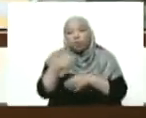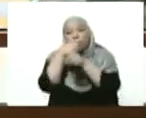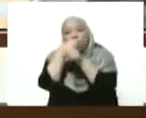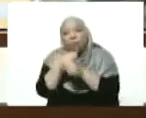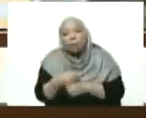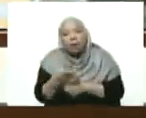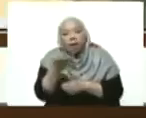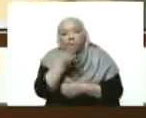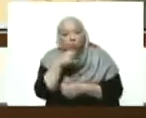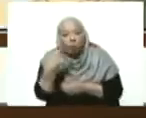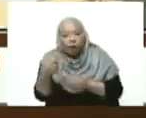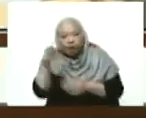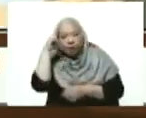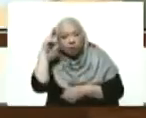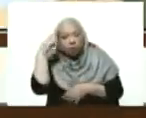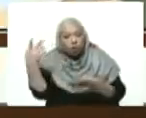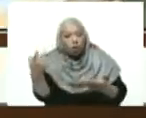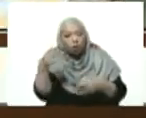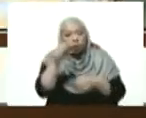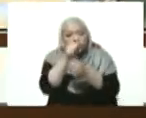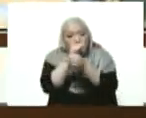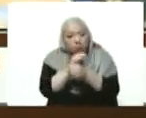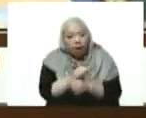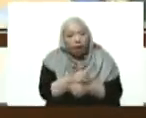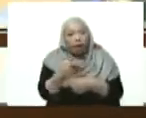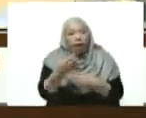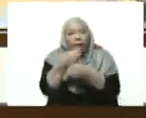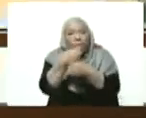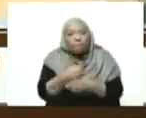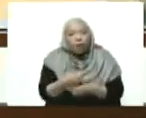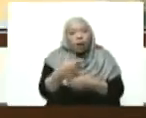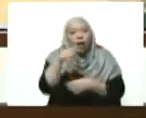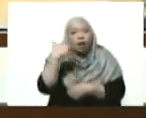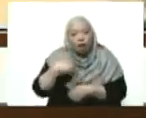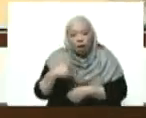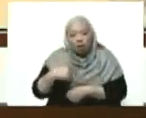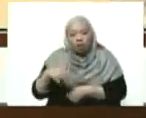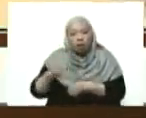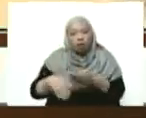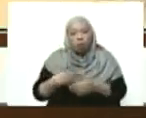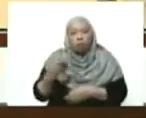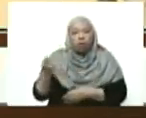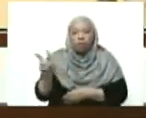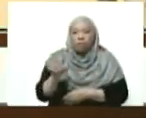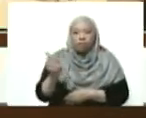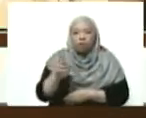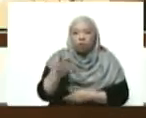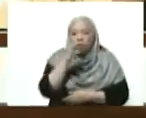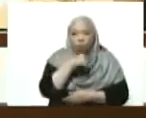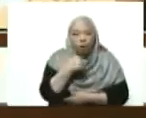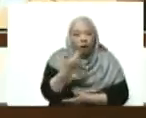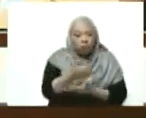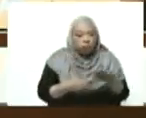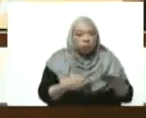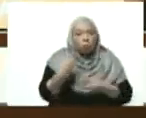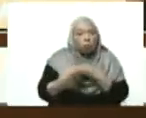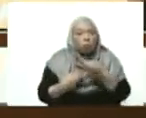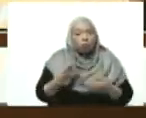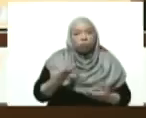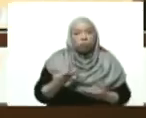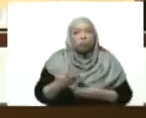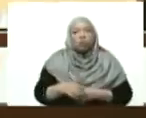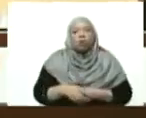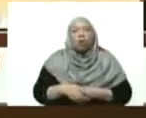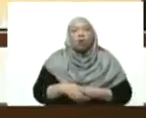que forman parte de la tripulación. Luego de consignado el documento, en conversación con el